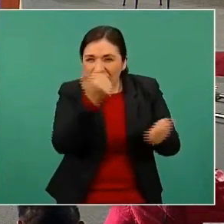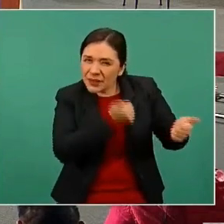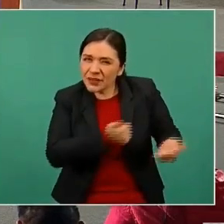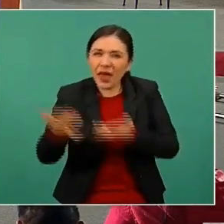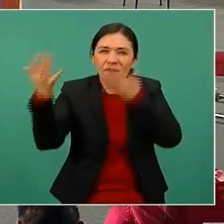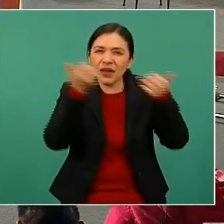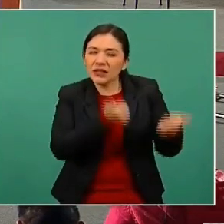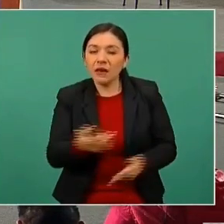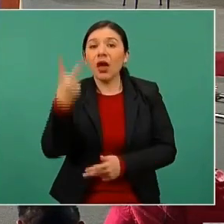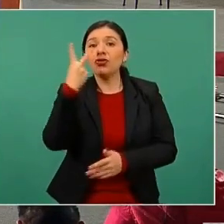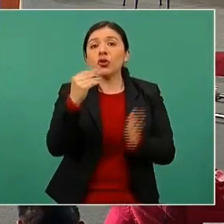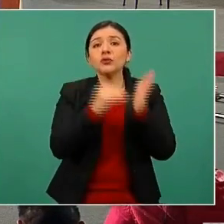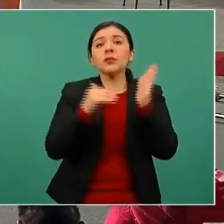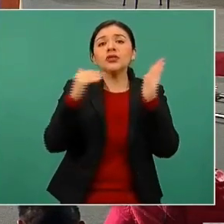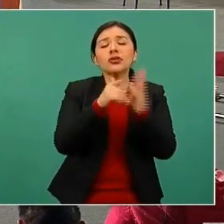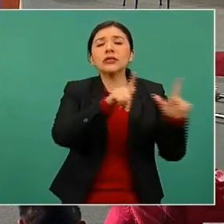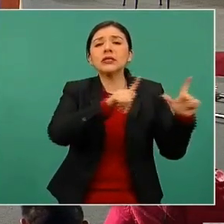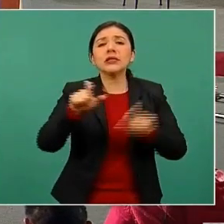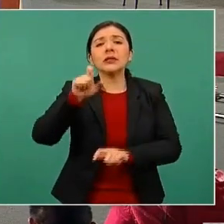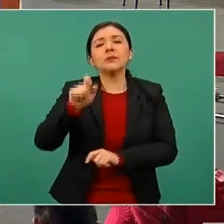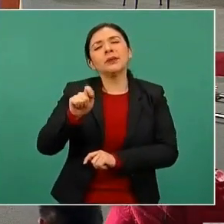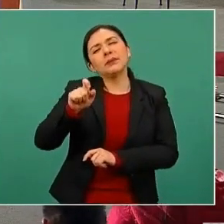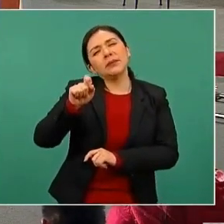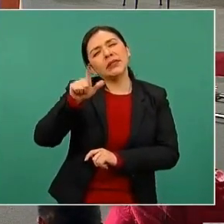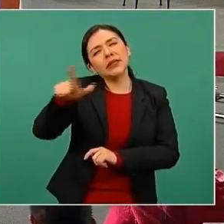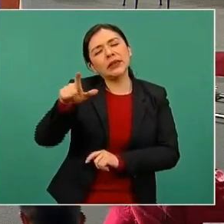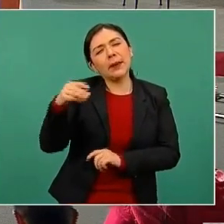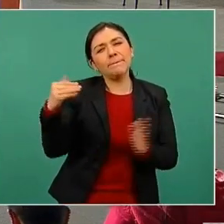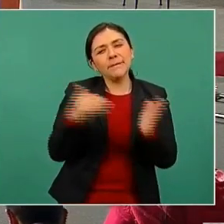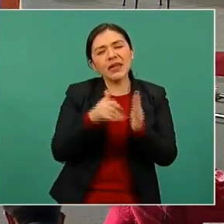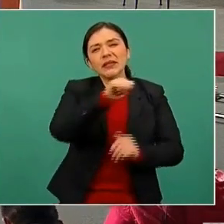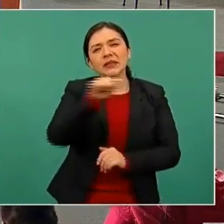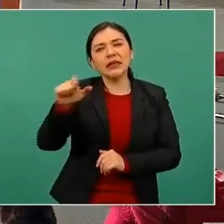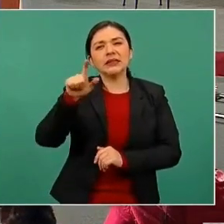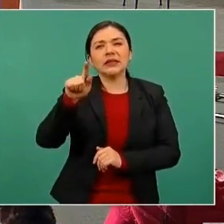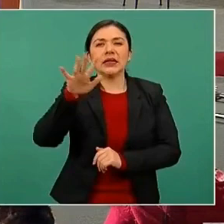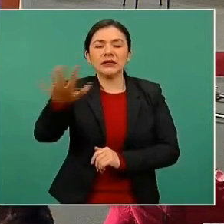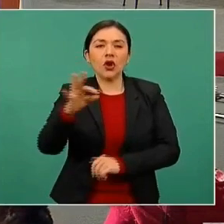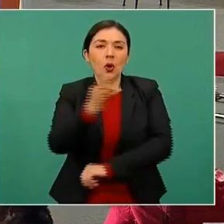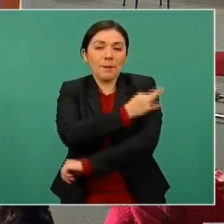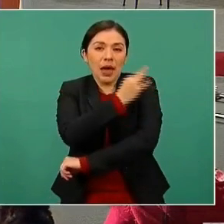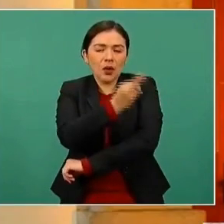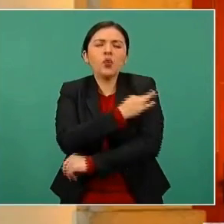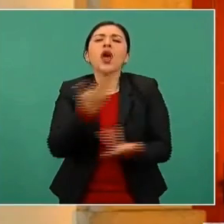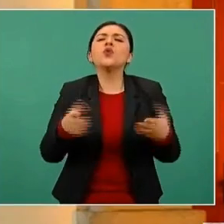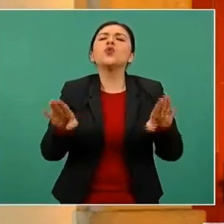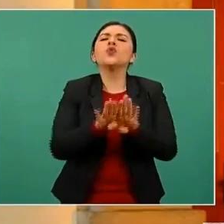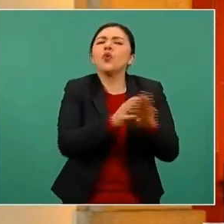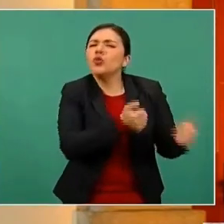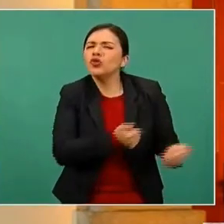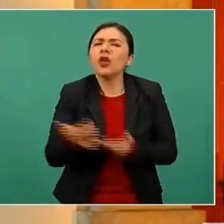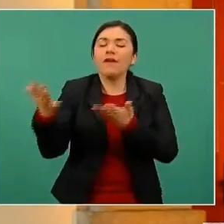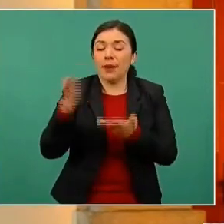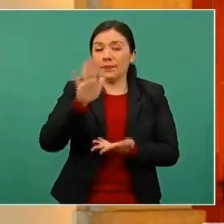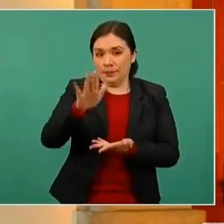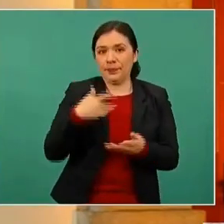2 millones 727 mil 665 dosis de la siguiente manera